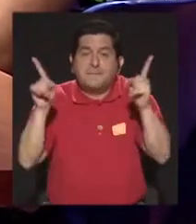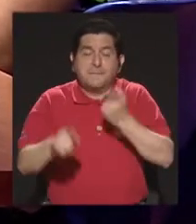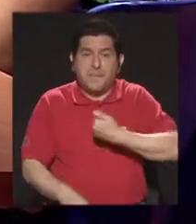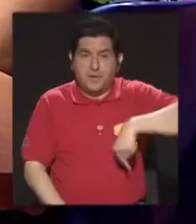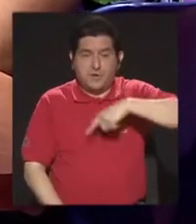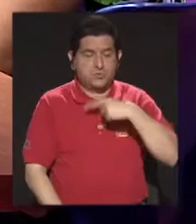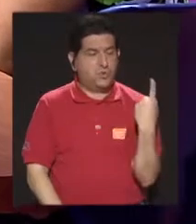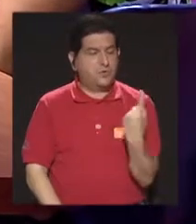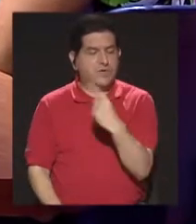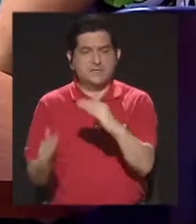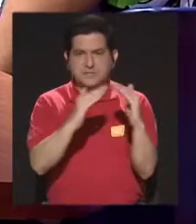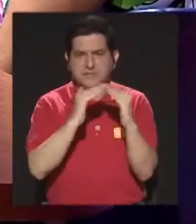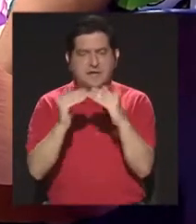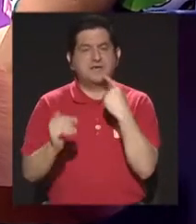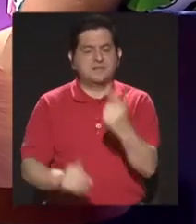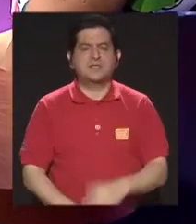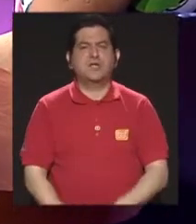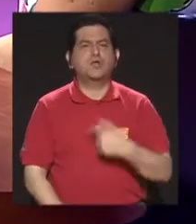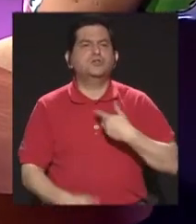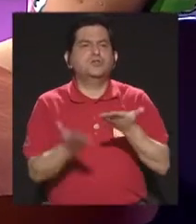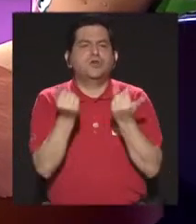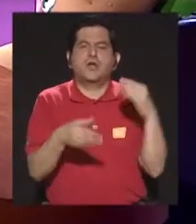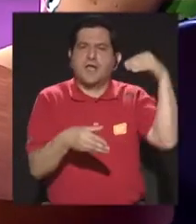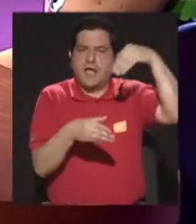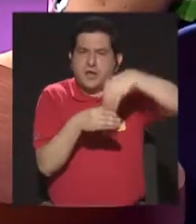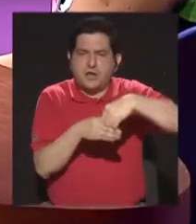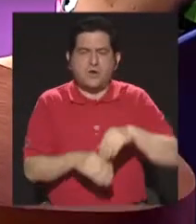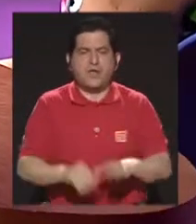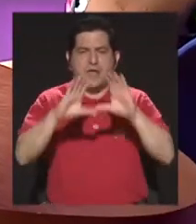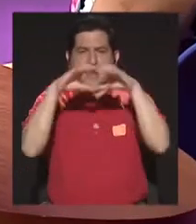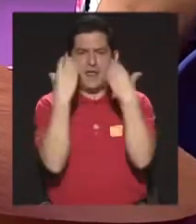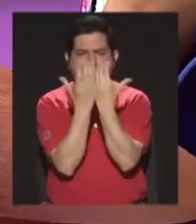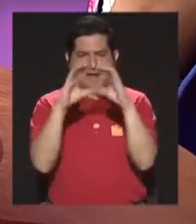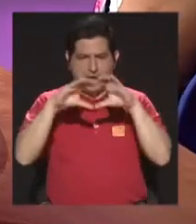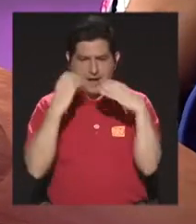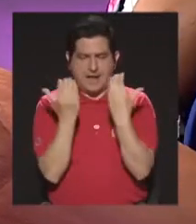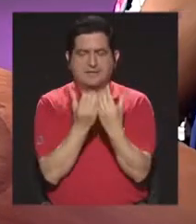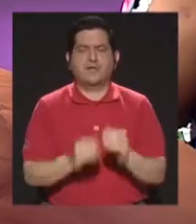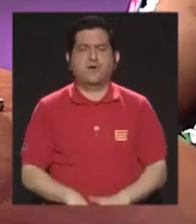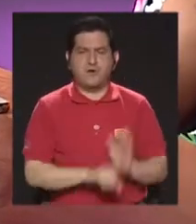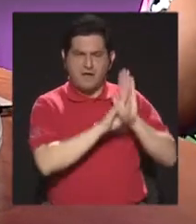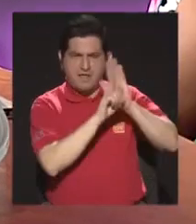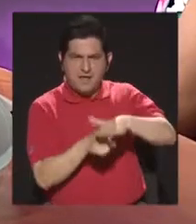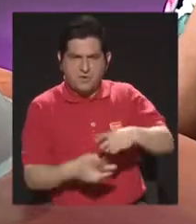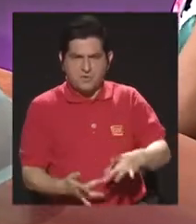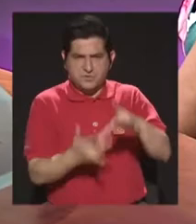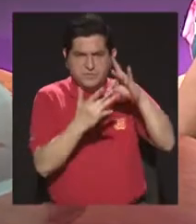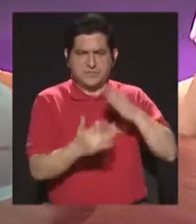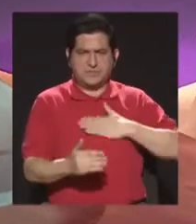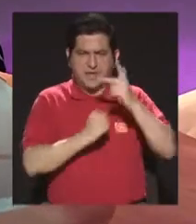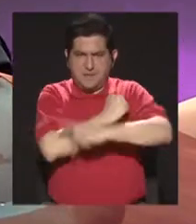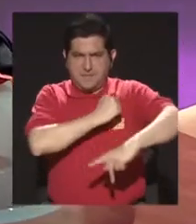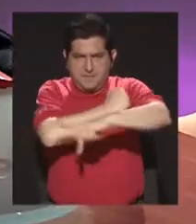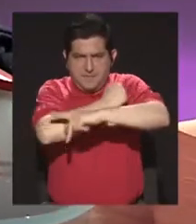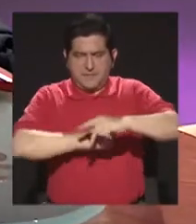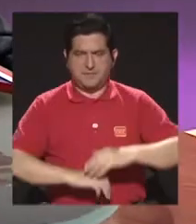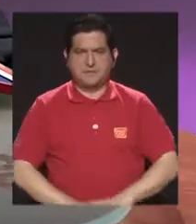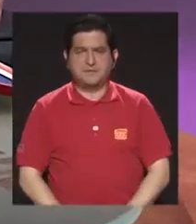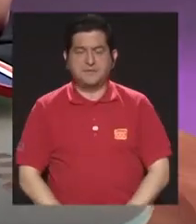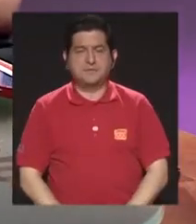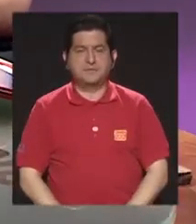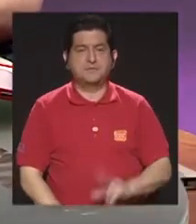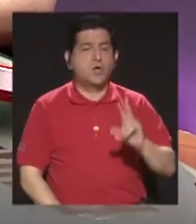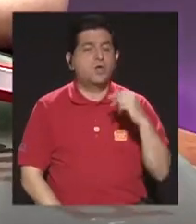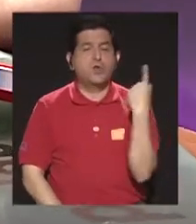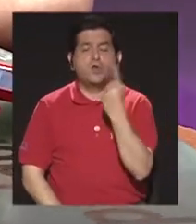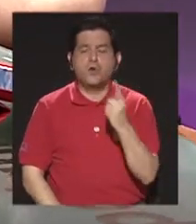cada ciudad puede decir, mira, quiero que me incluyan esta categoría de acoso, que es particular en mi país. Además, más allá